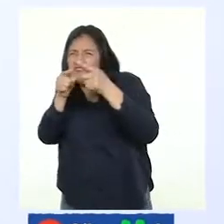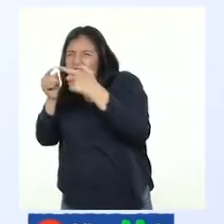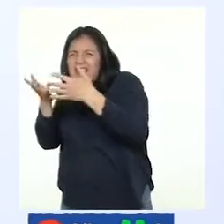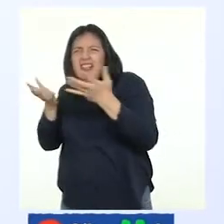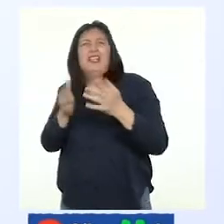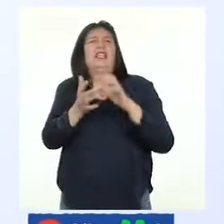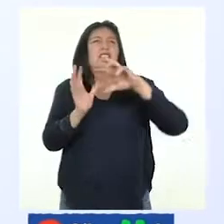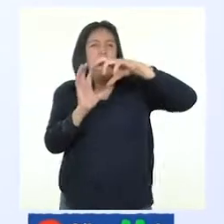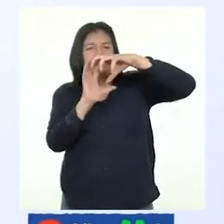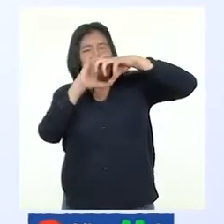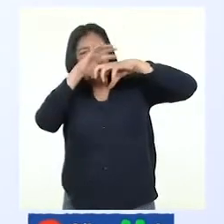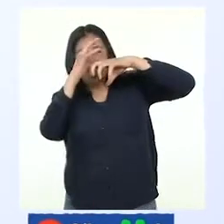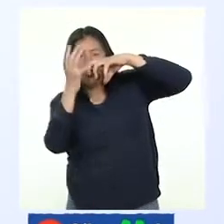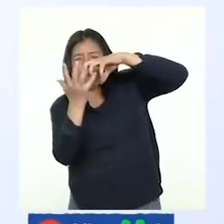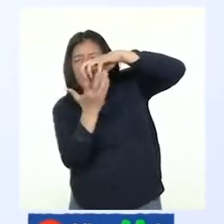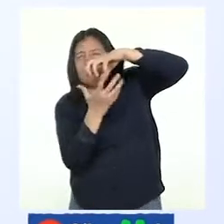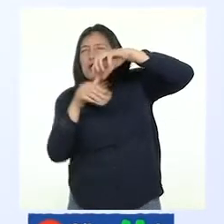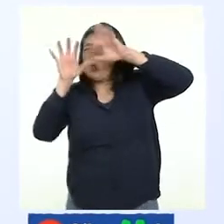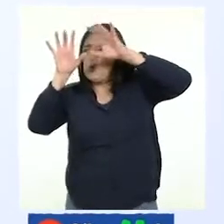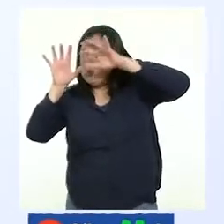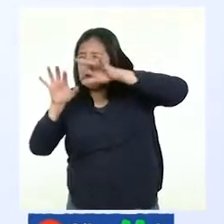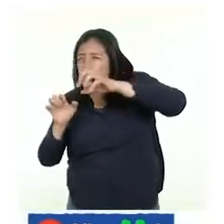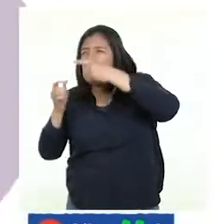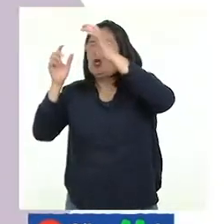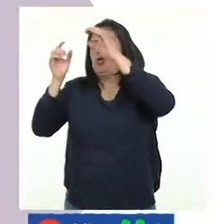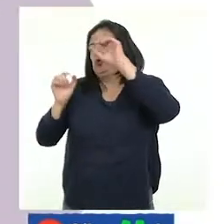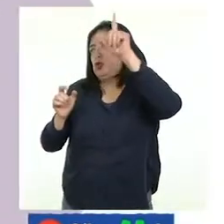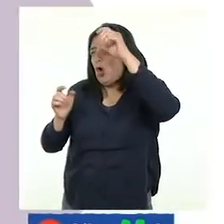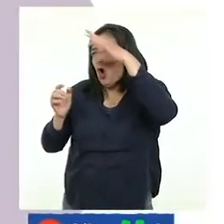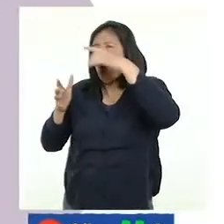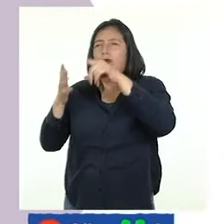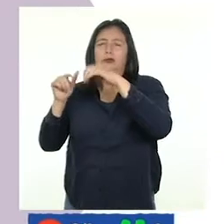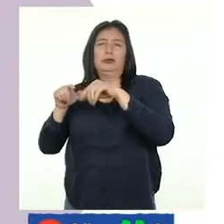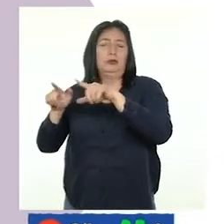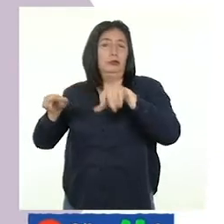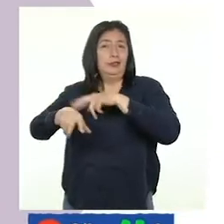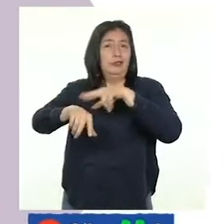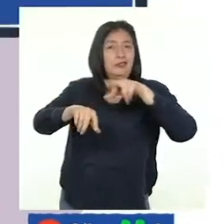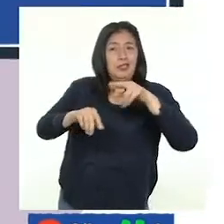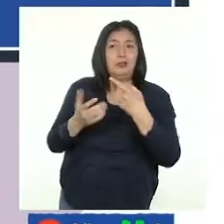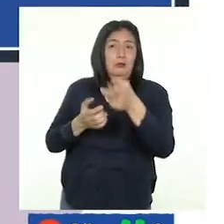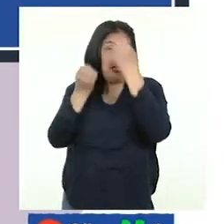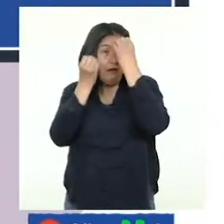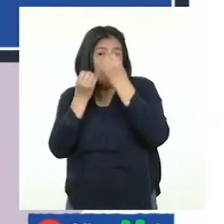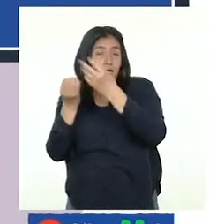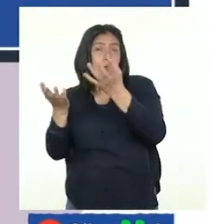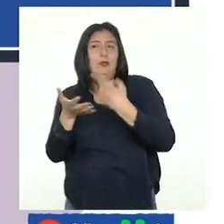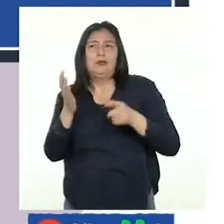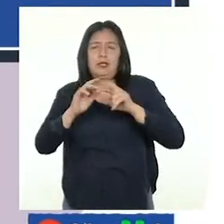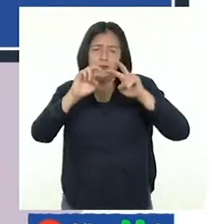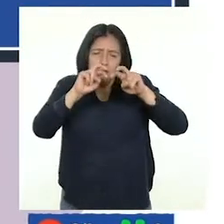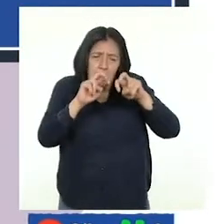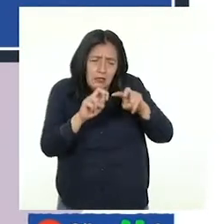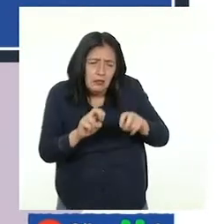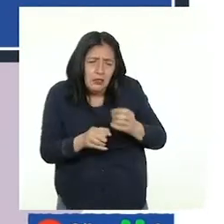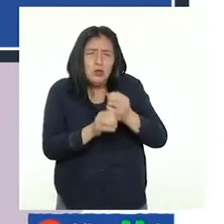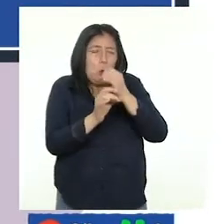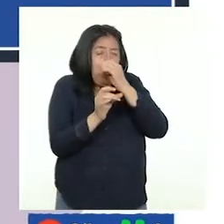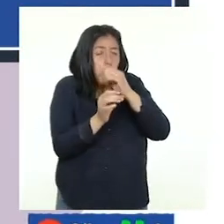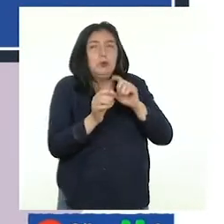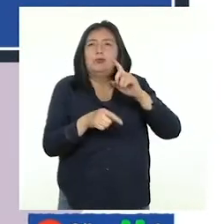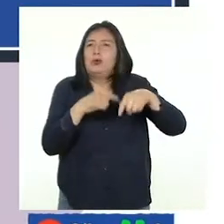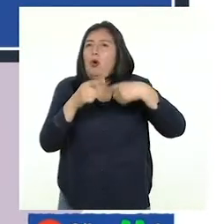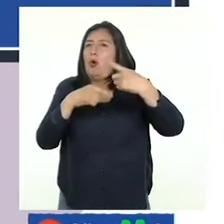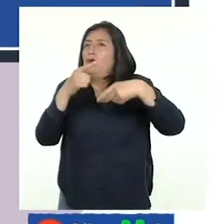condiciones atmosféricas de una zona o región. Para obtener esta información, se hacen estudios todos